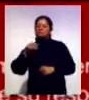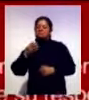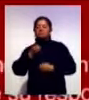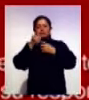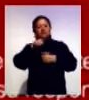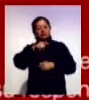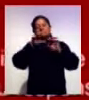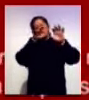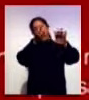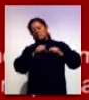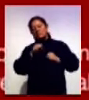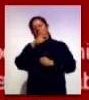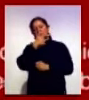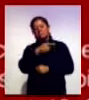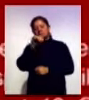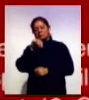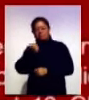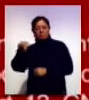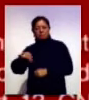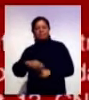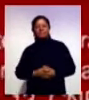de Gerardo Maximiliano N.